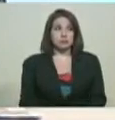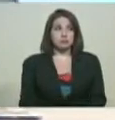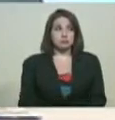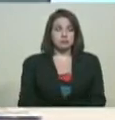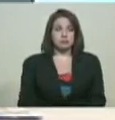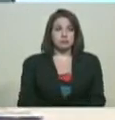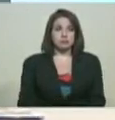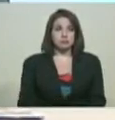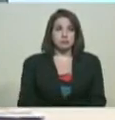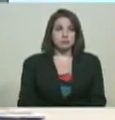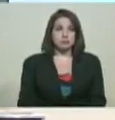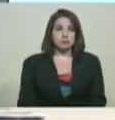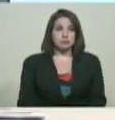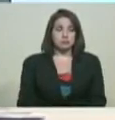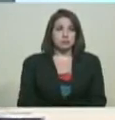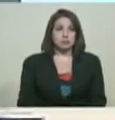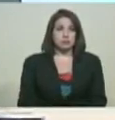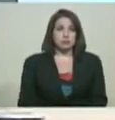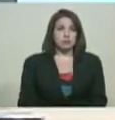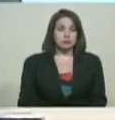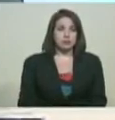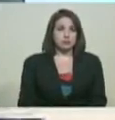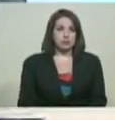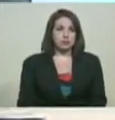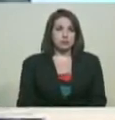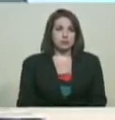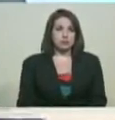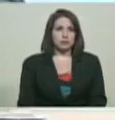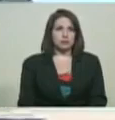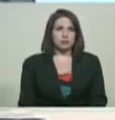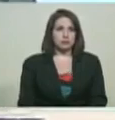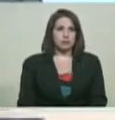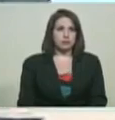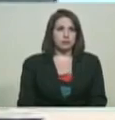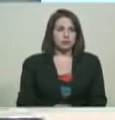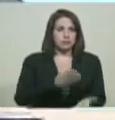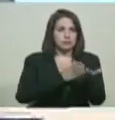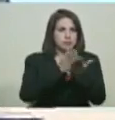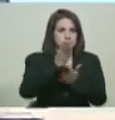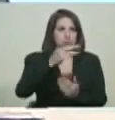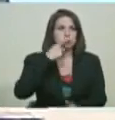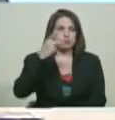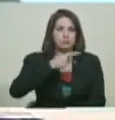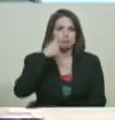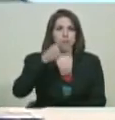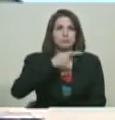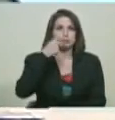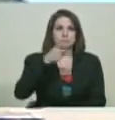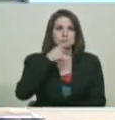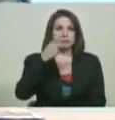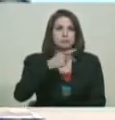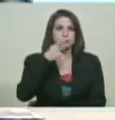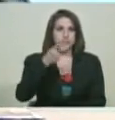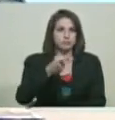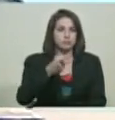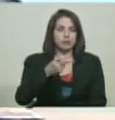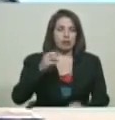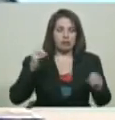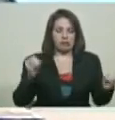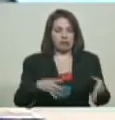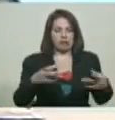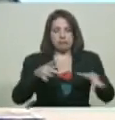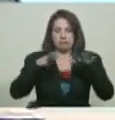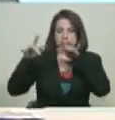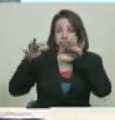ustedes allá con sus ideas en paz por la vía política electoral y que cese la compradera